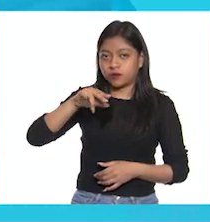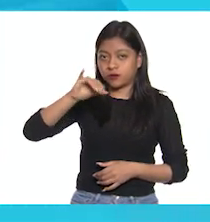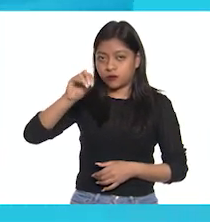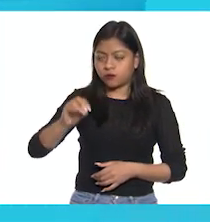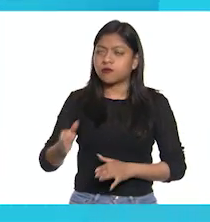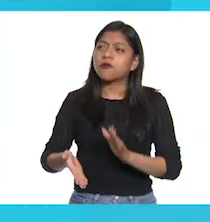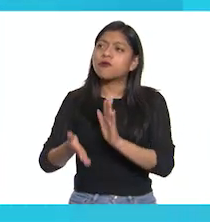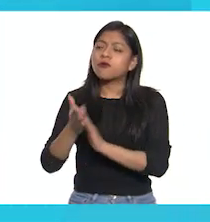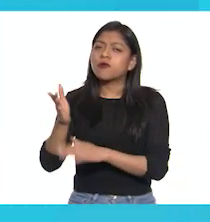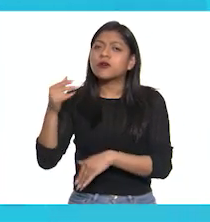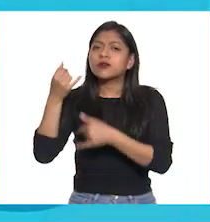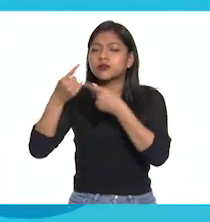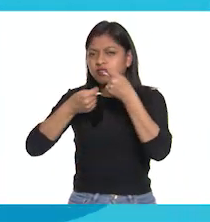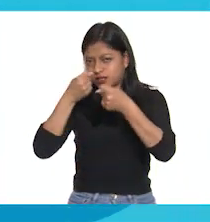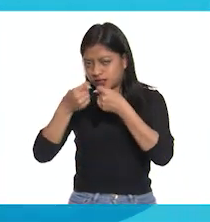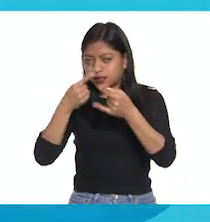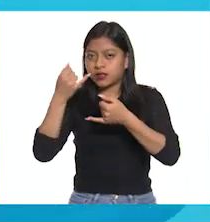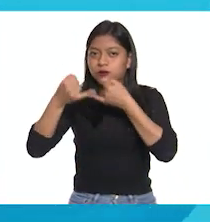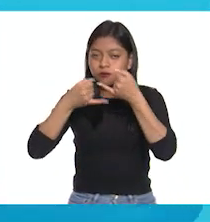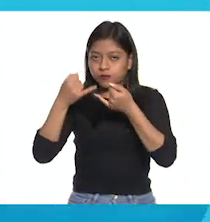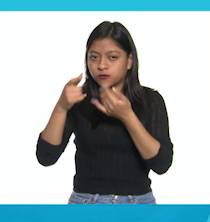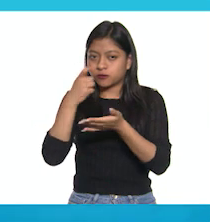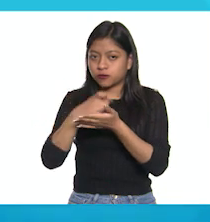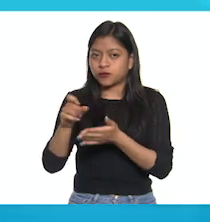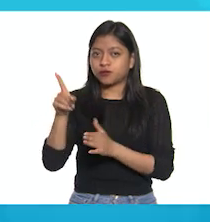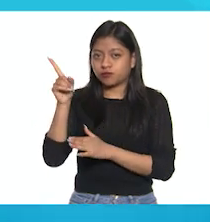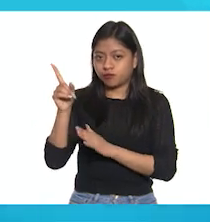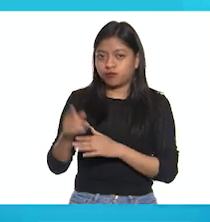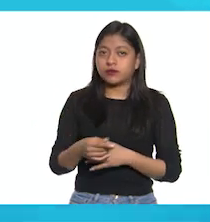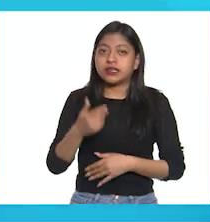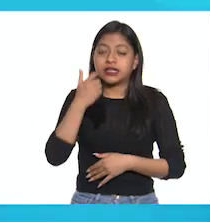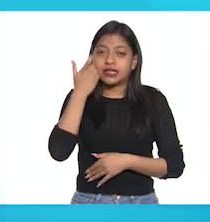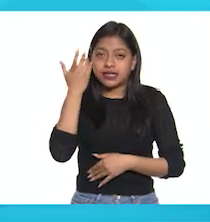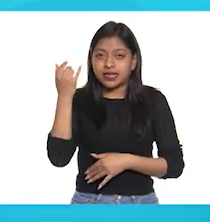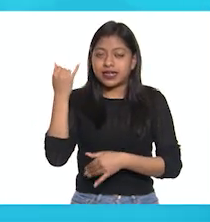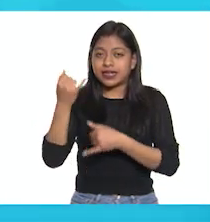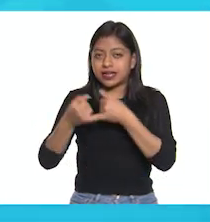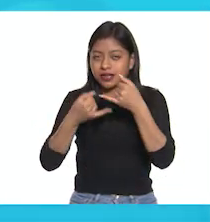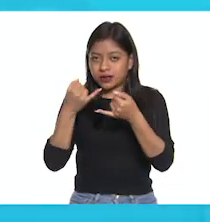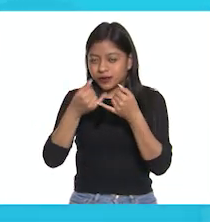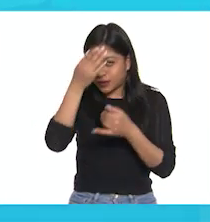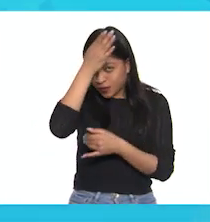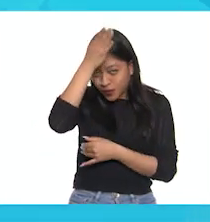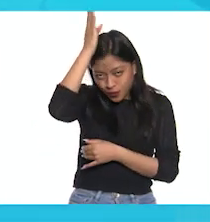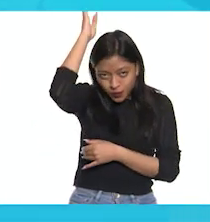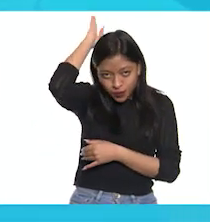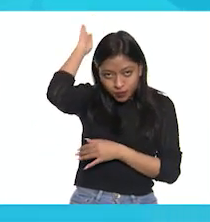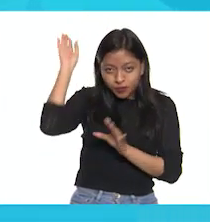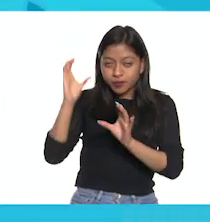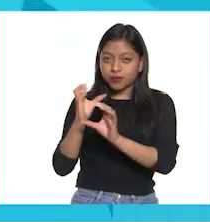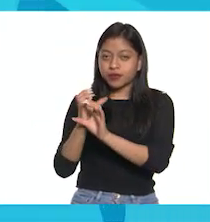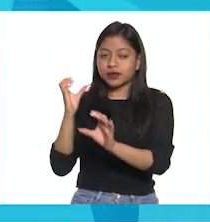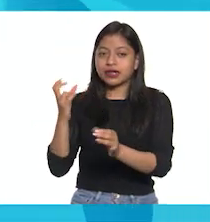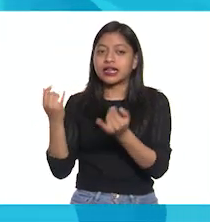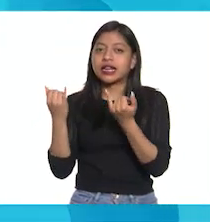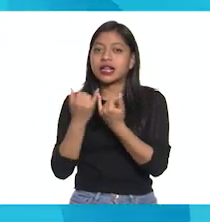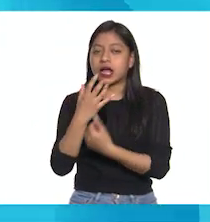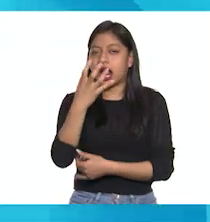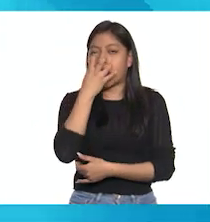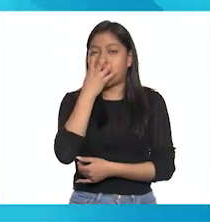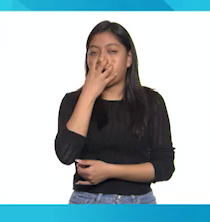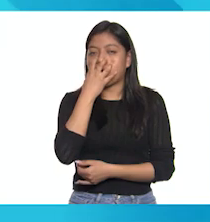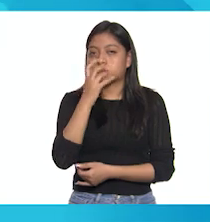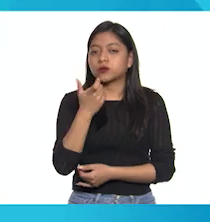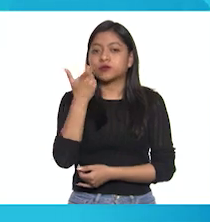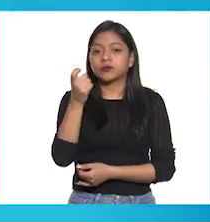saber cuánto puede pagar si compra un juguete de bombero que cuesta 610 y un oso que cuesta